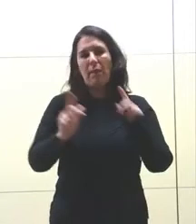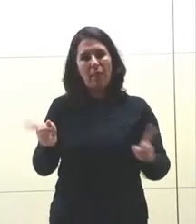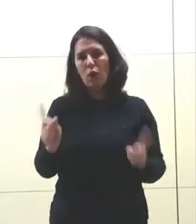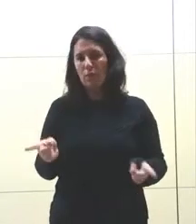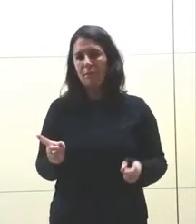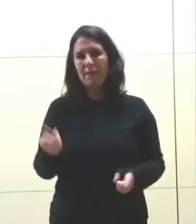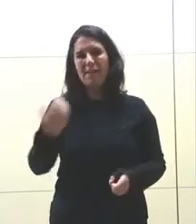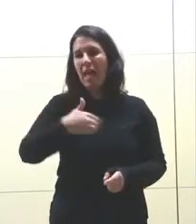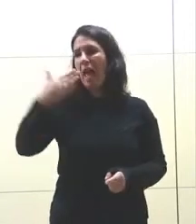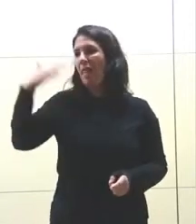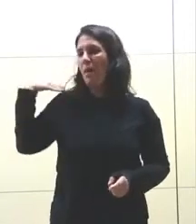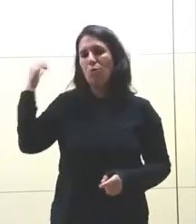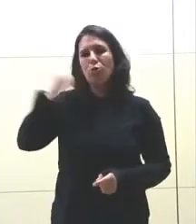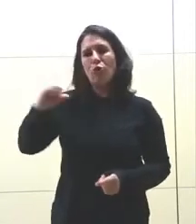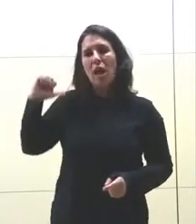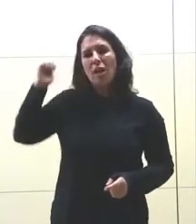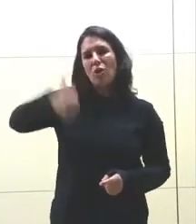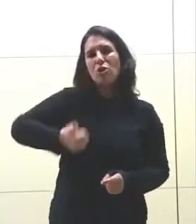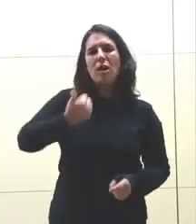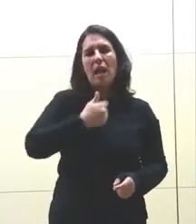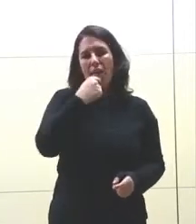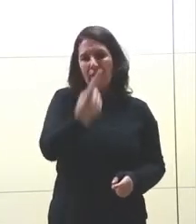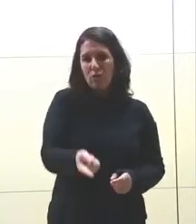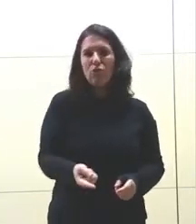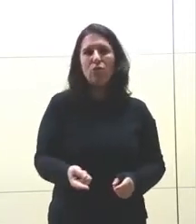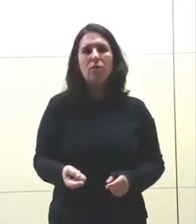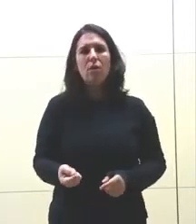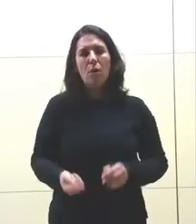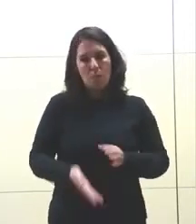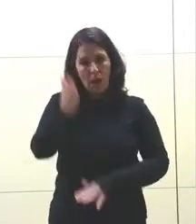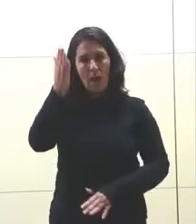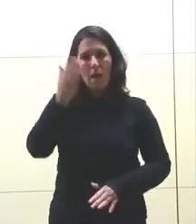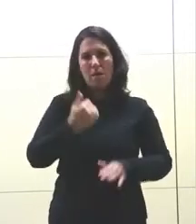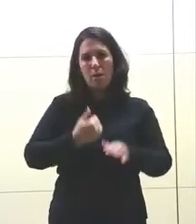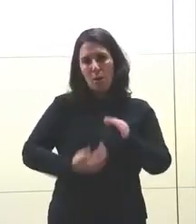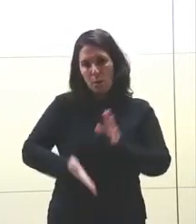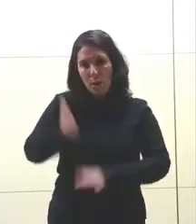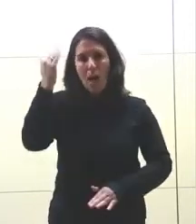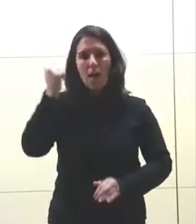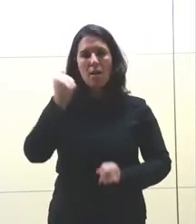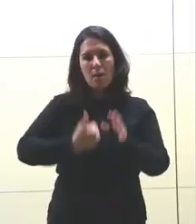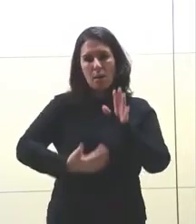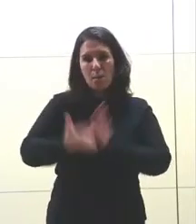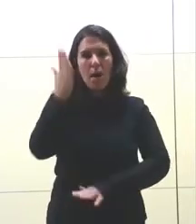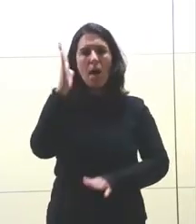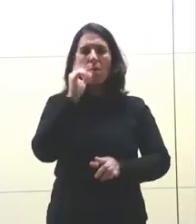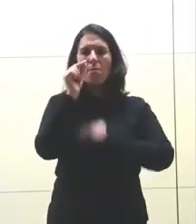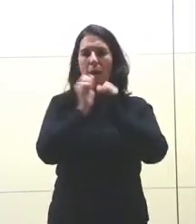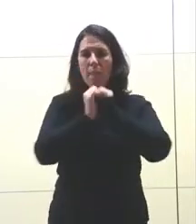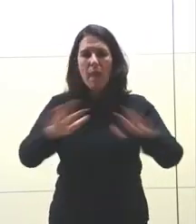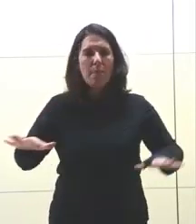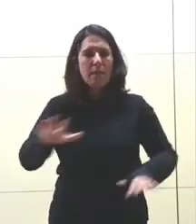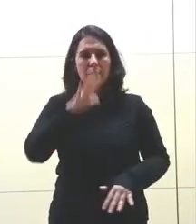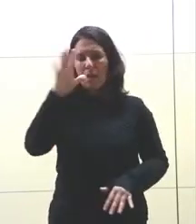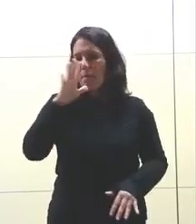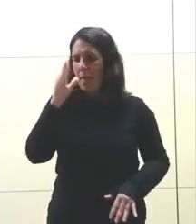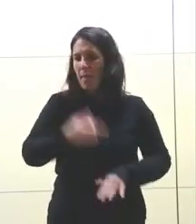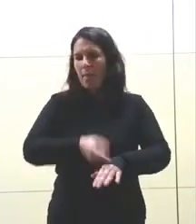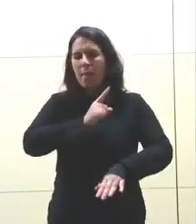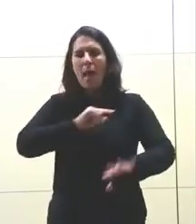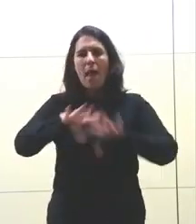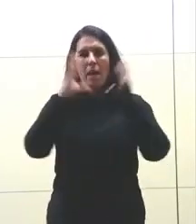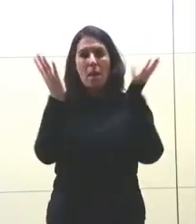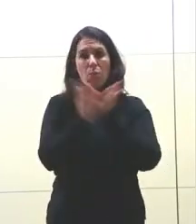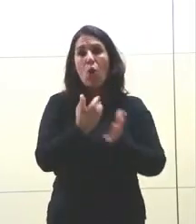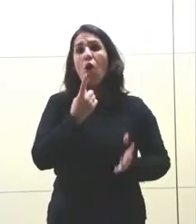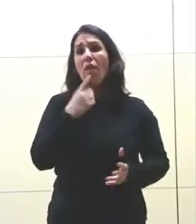se venía diciendo que iba a producirse una pandemia tremenda en el mundo. Lo decía la